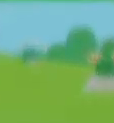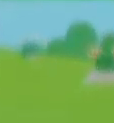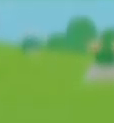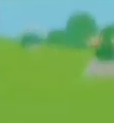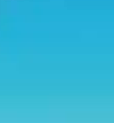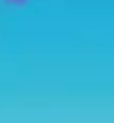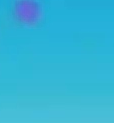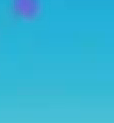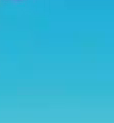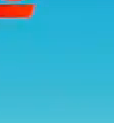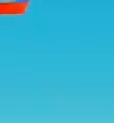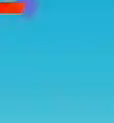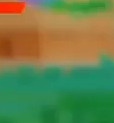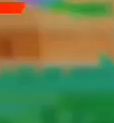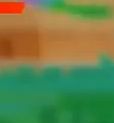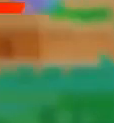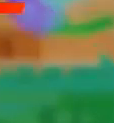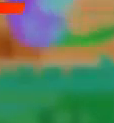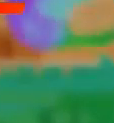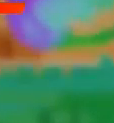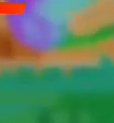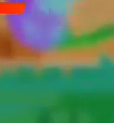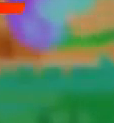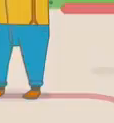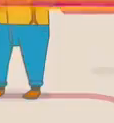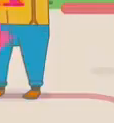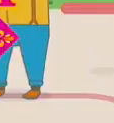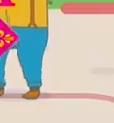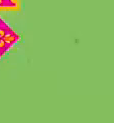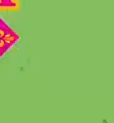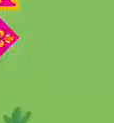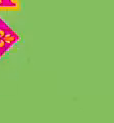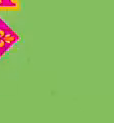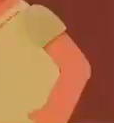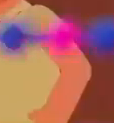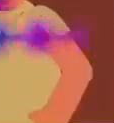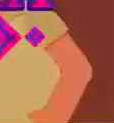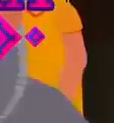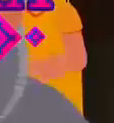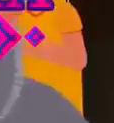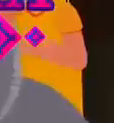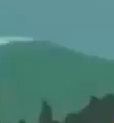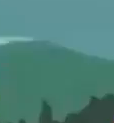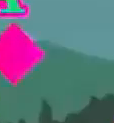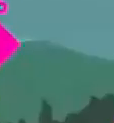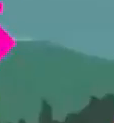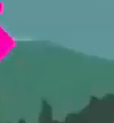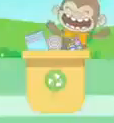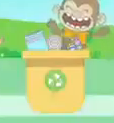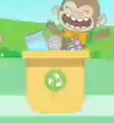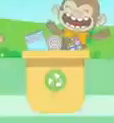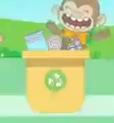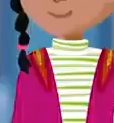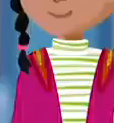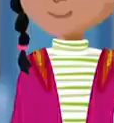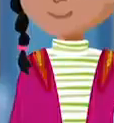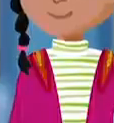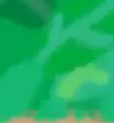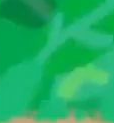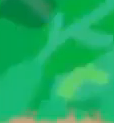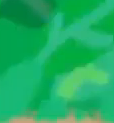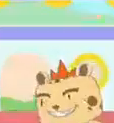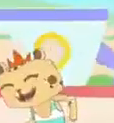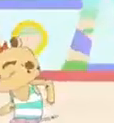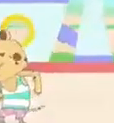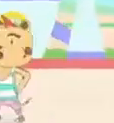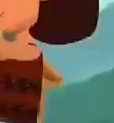eso, el IRTP, a través de Canal IP, presenta Series en quechua, En Ashaninka. y Aymara. estrenos